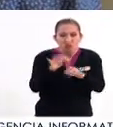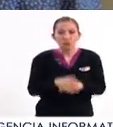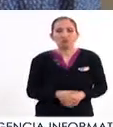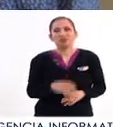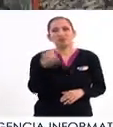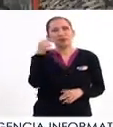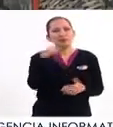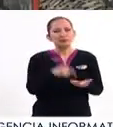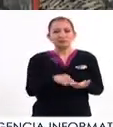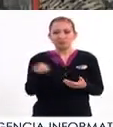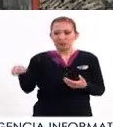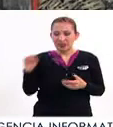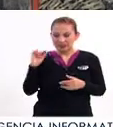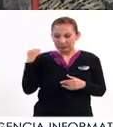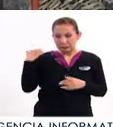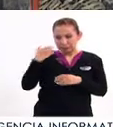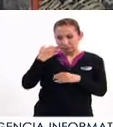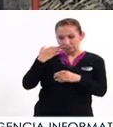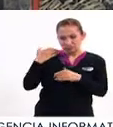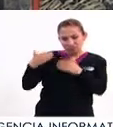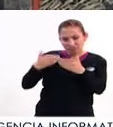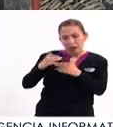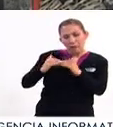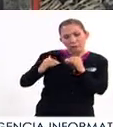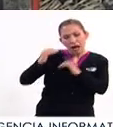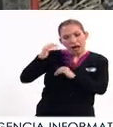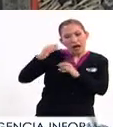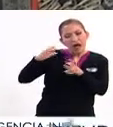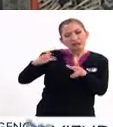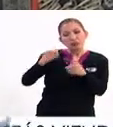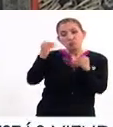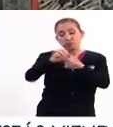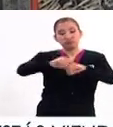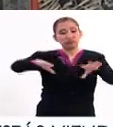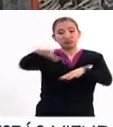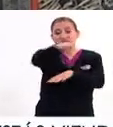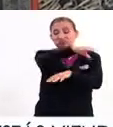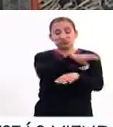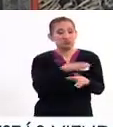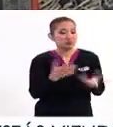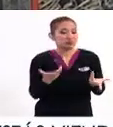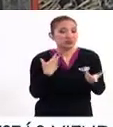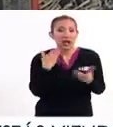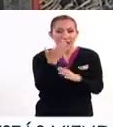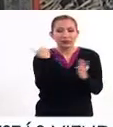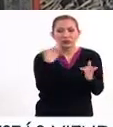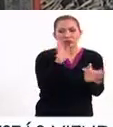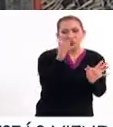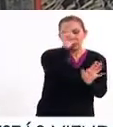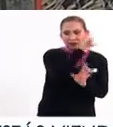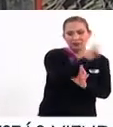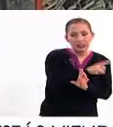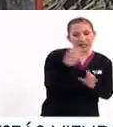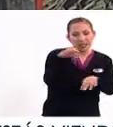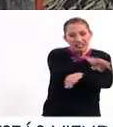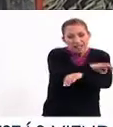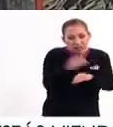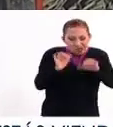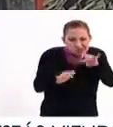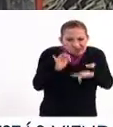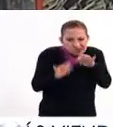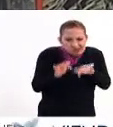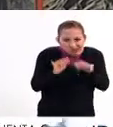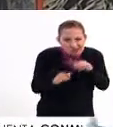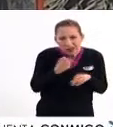No, yo creo que en los últimos tiempos se ha aumentado tanto, hay un boom, y eso, antes era muy complicado el diseño gráfico